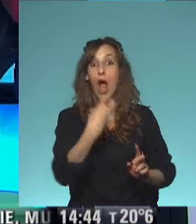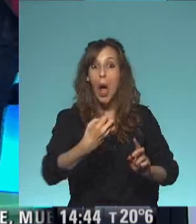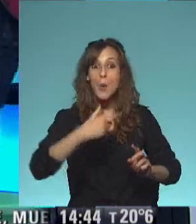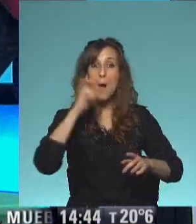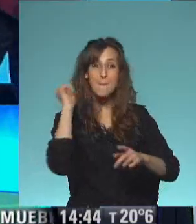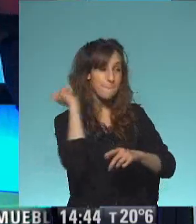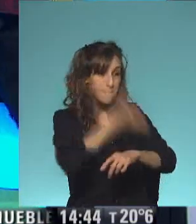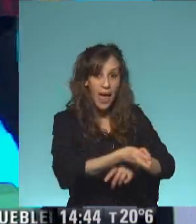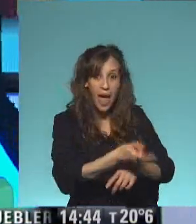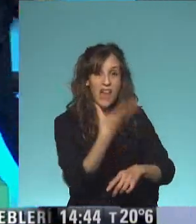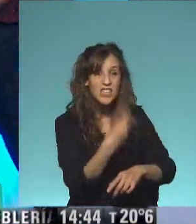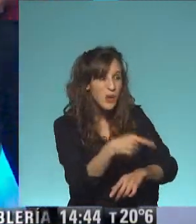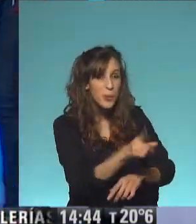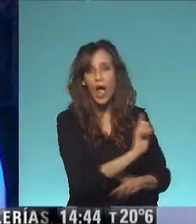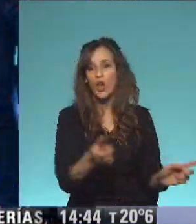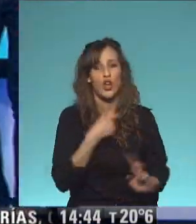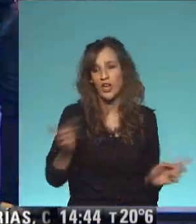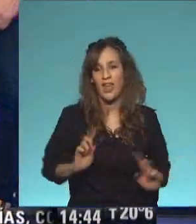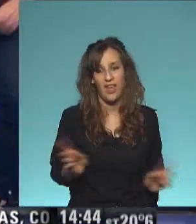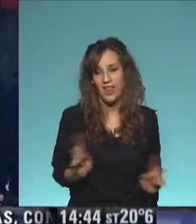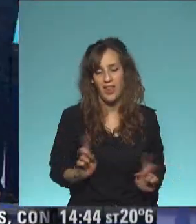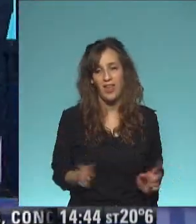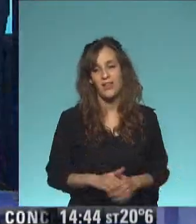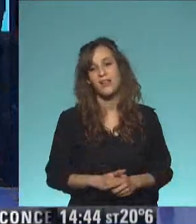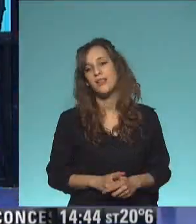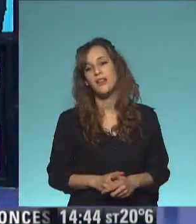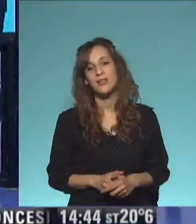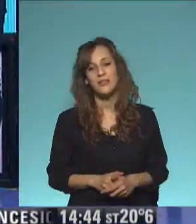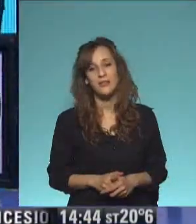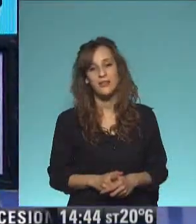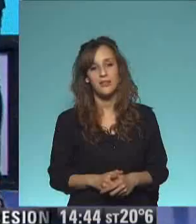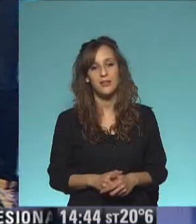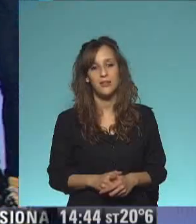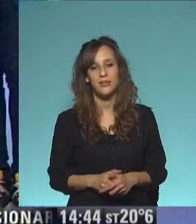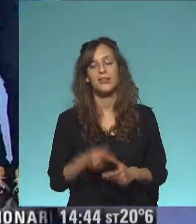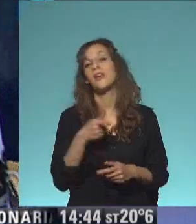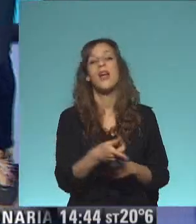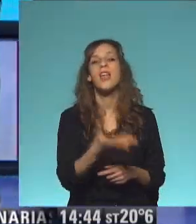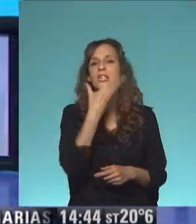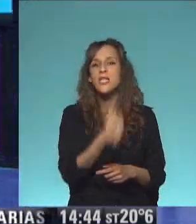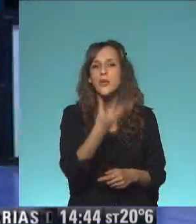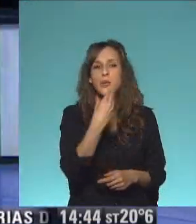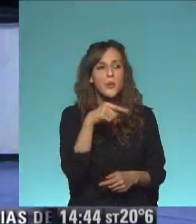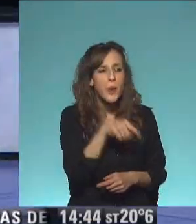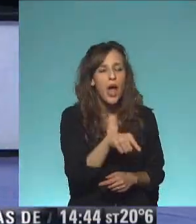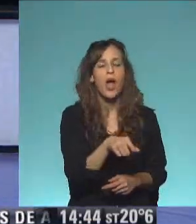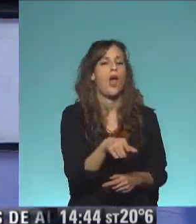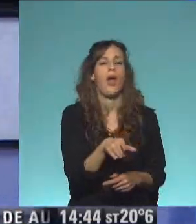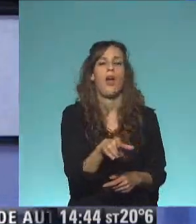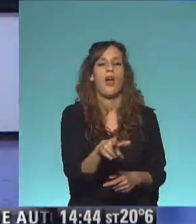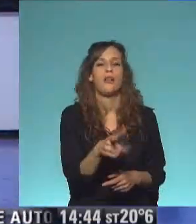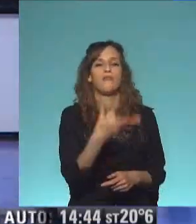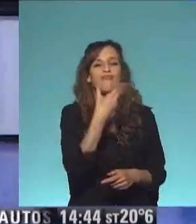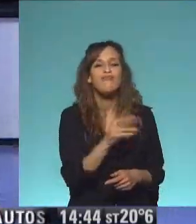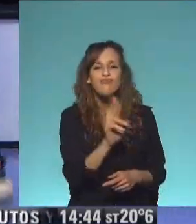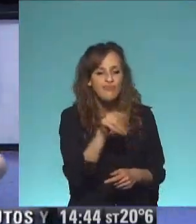quiere sacar a la chiva. La chiva no quiere salir de ahí. Sal de ahí, chivita, chivita, sal de